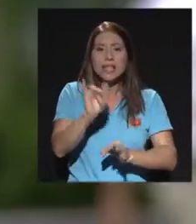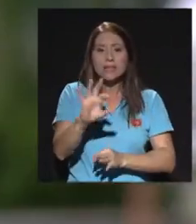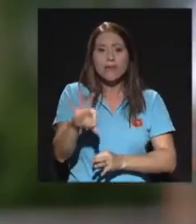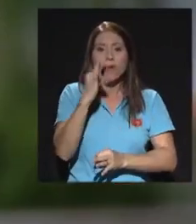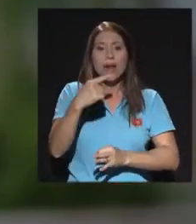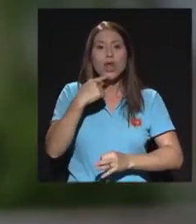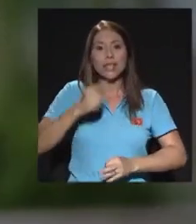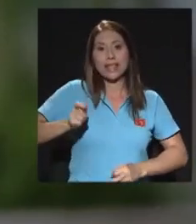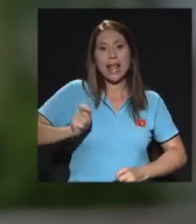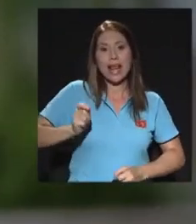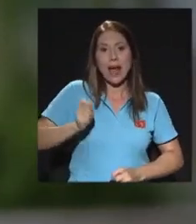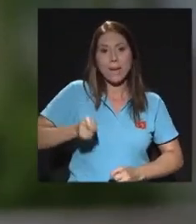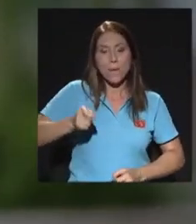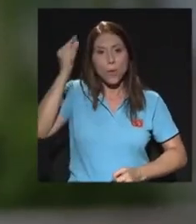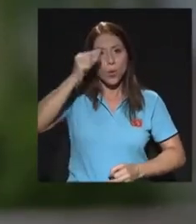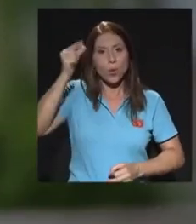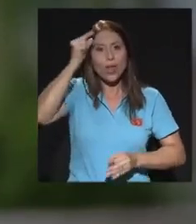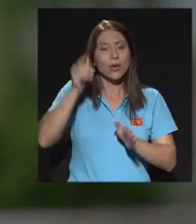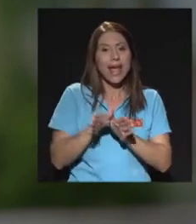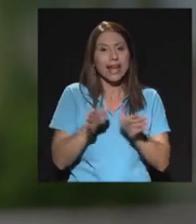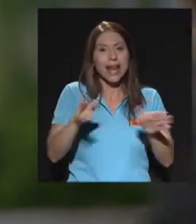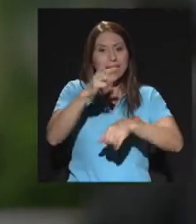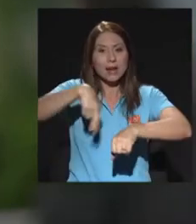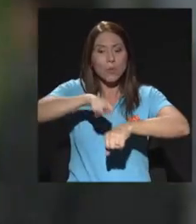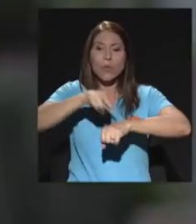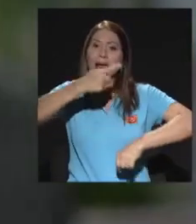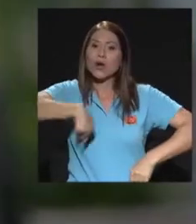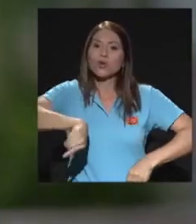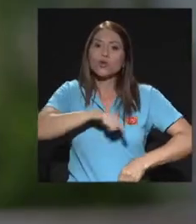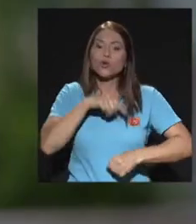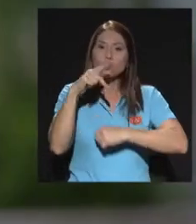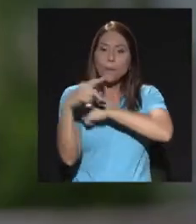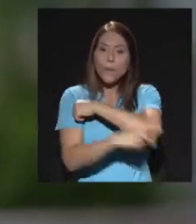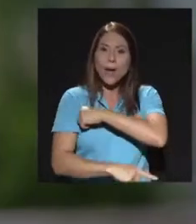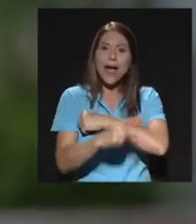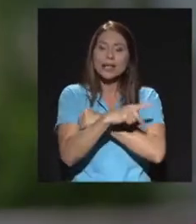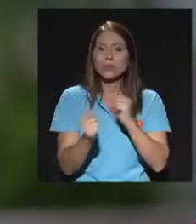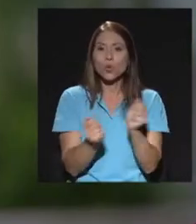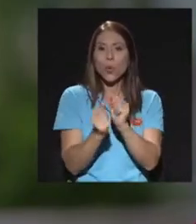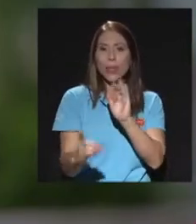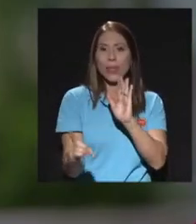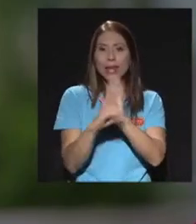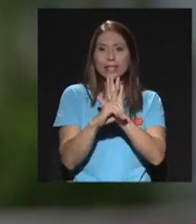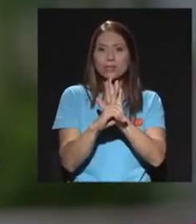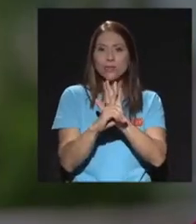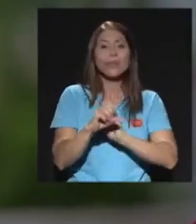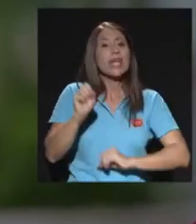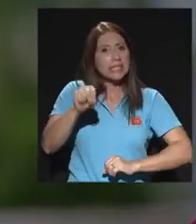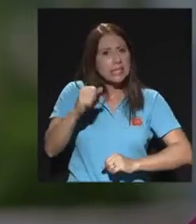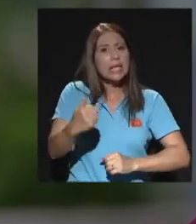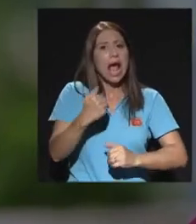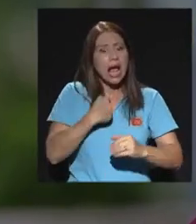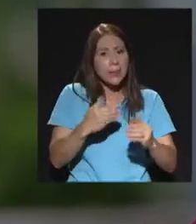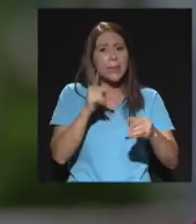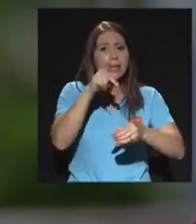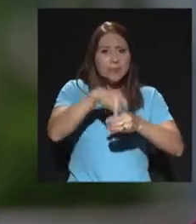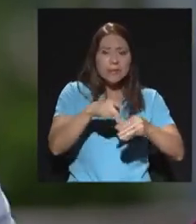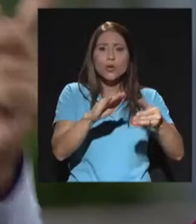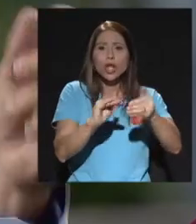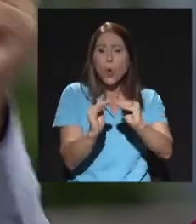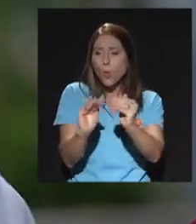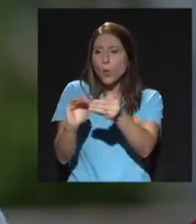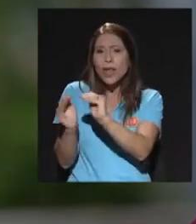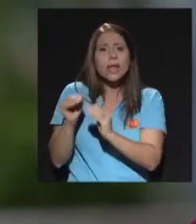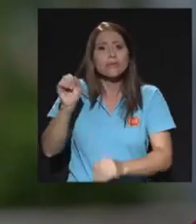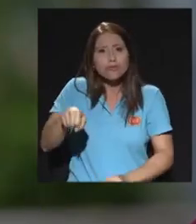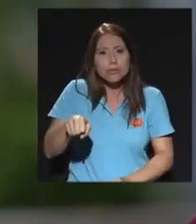la Procuraduría General de la República. Somos un Estado de derecho, y sí hay participación de comunidades, sí hay participación.